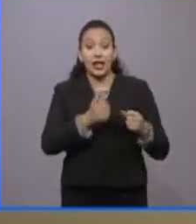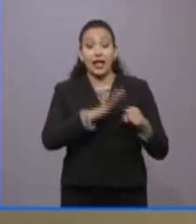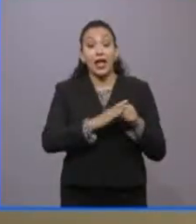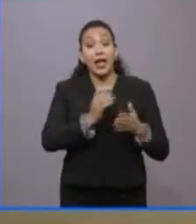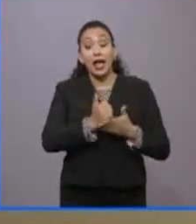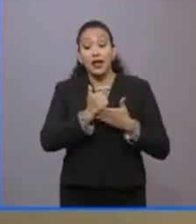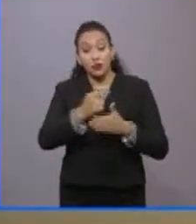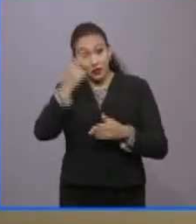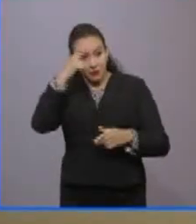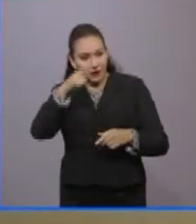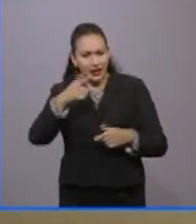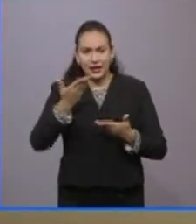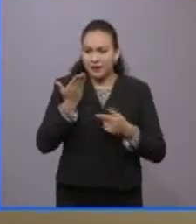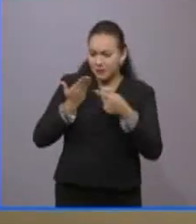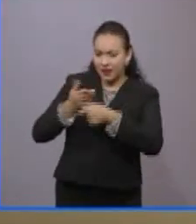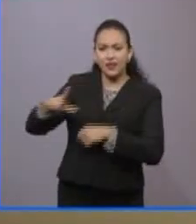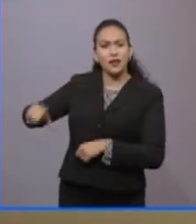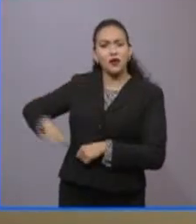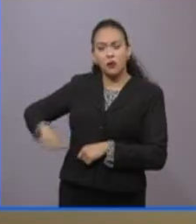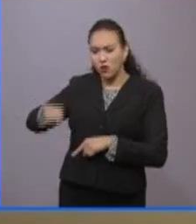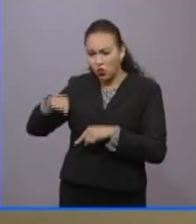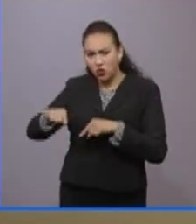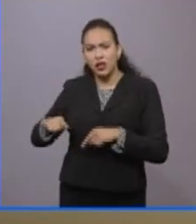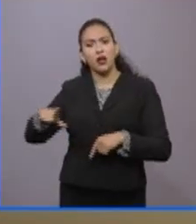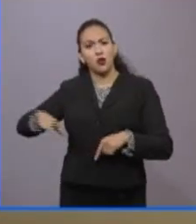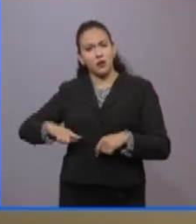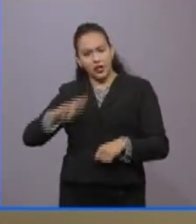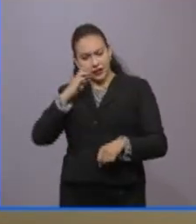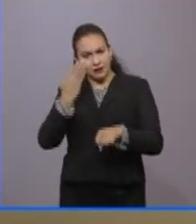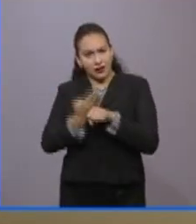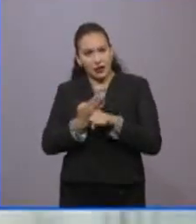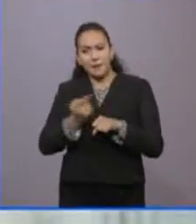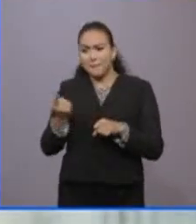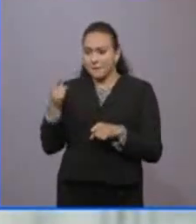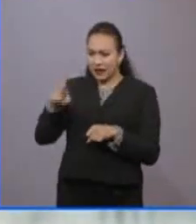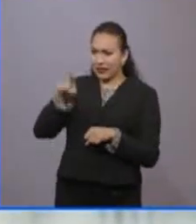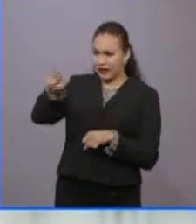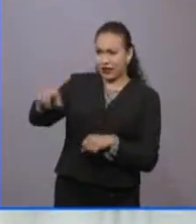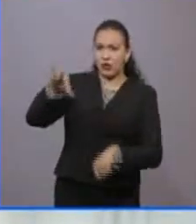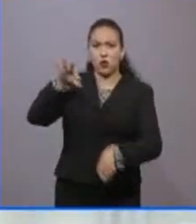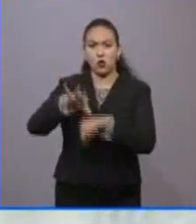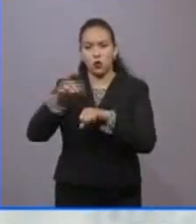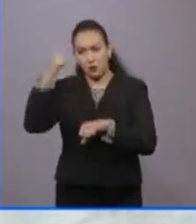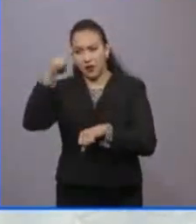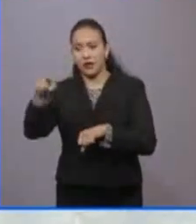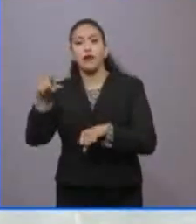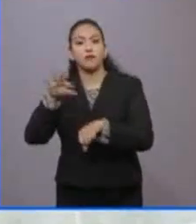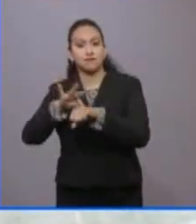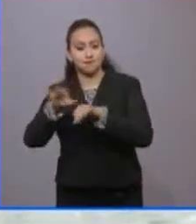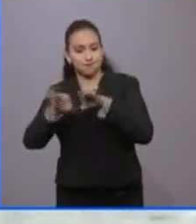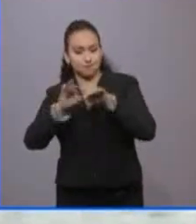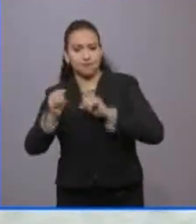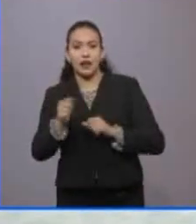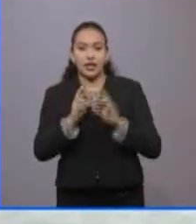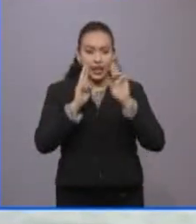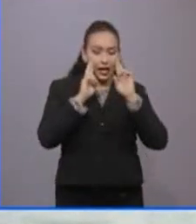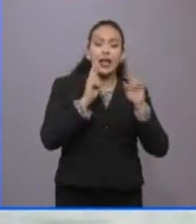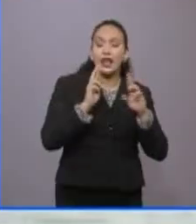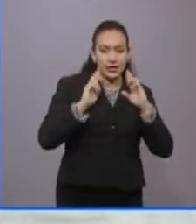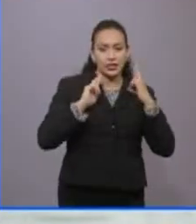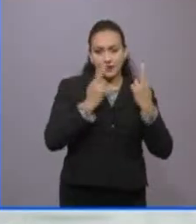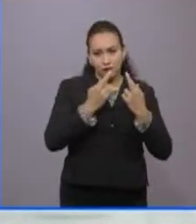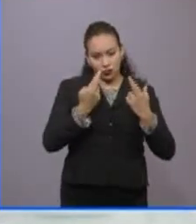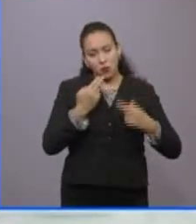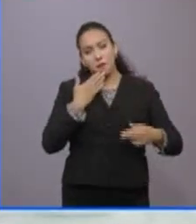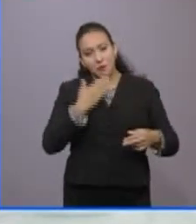la reparación de los daños derivados de actos de negligencia cometidos por el personal médico que labora en los institutos de salud